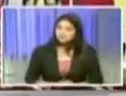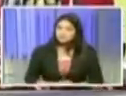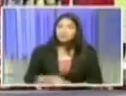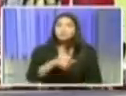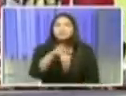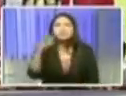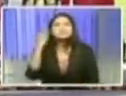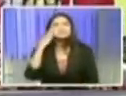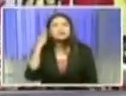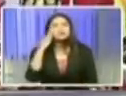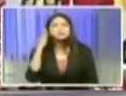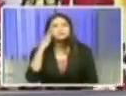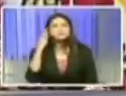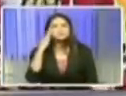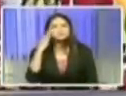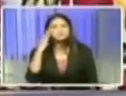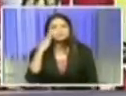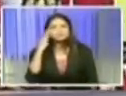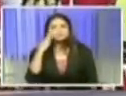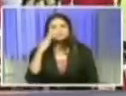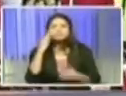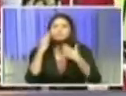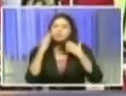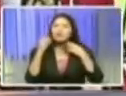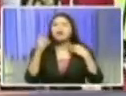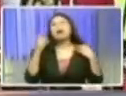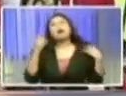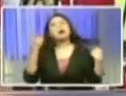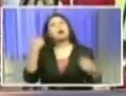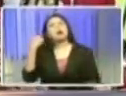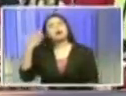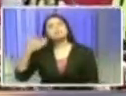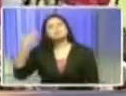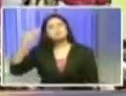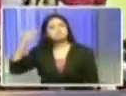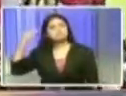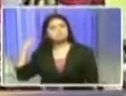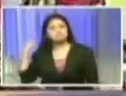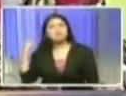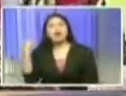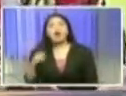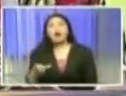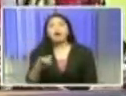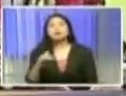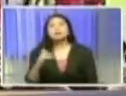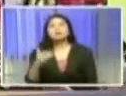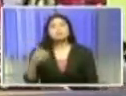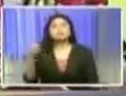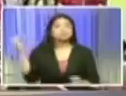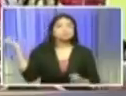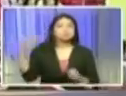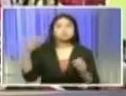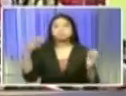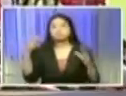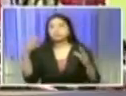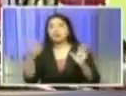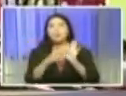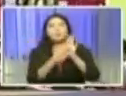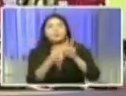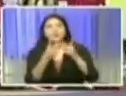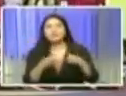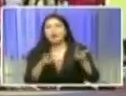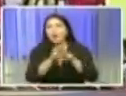saben ustedes que desde hace mucho tiempo hay un bombardeo brutal de los